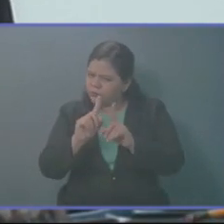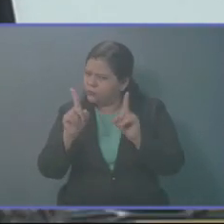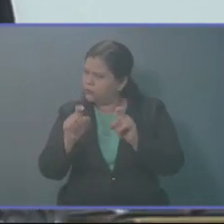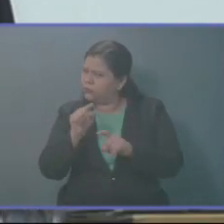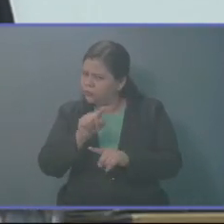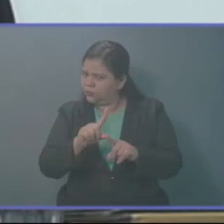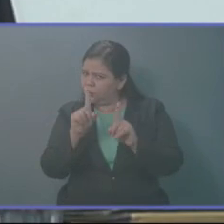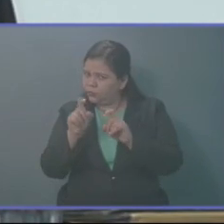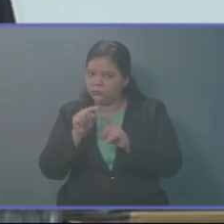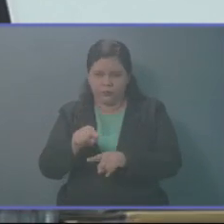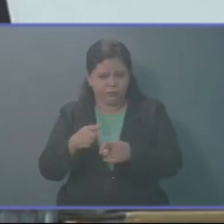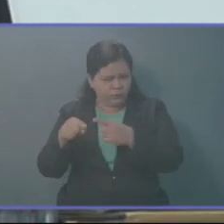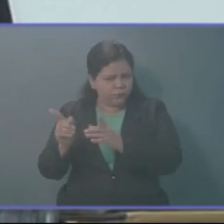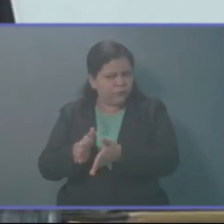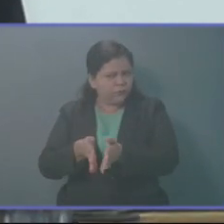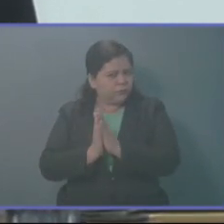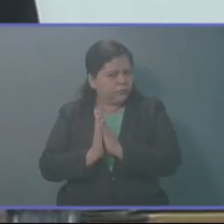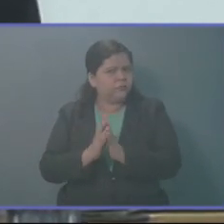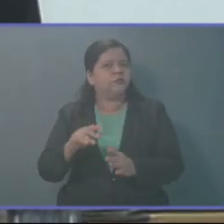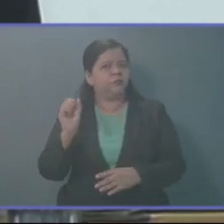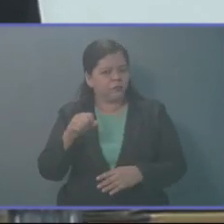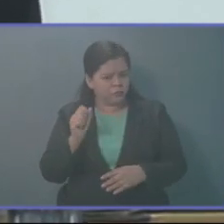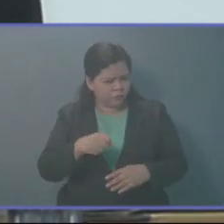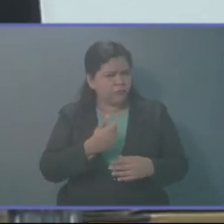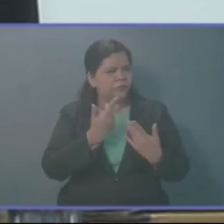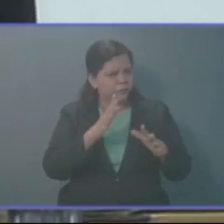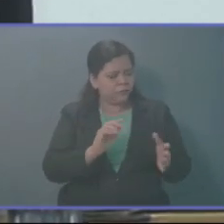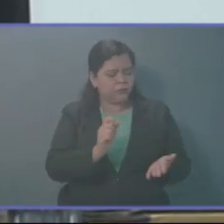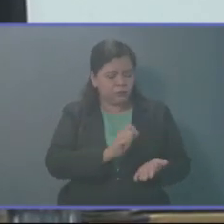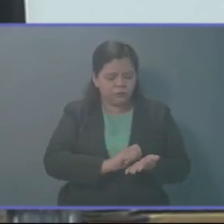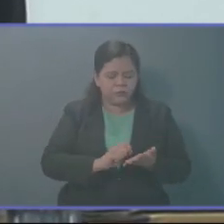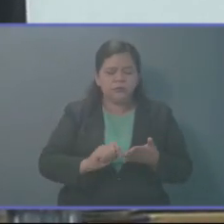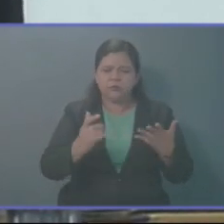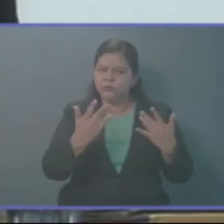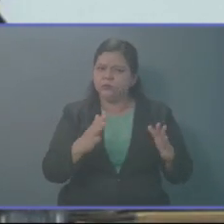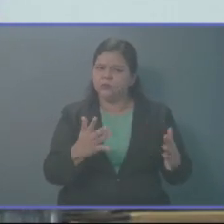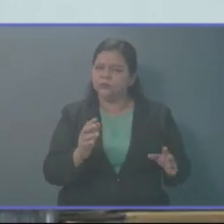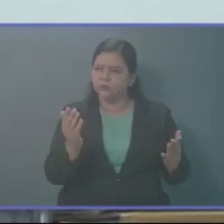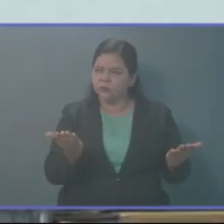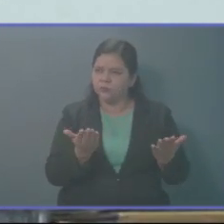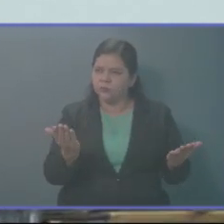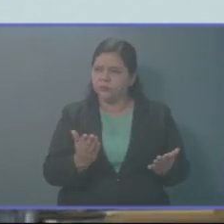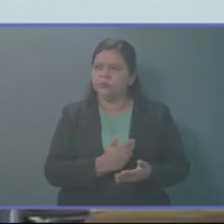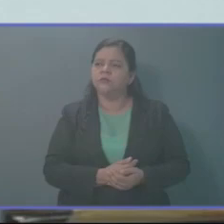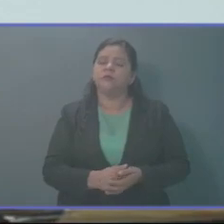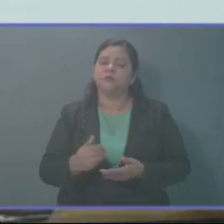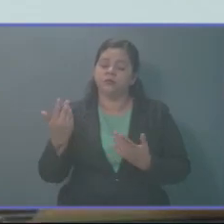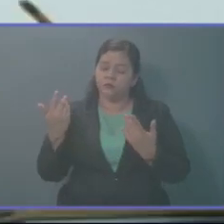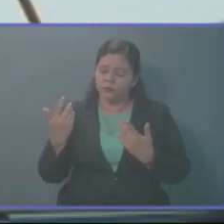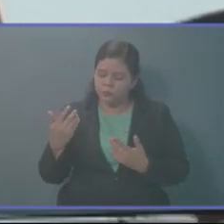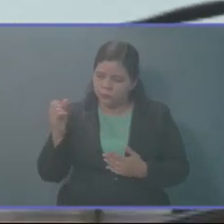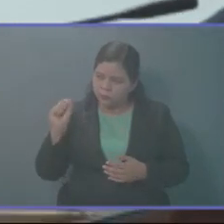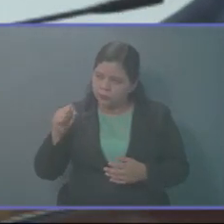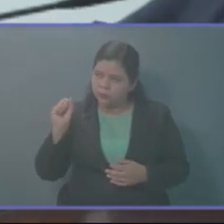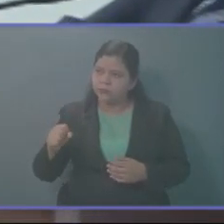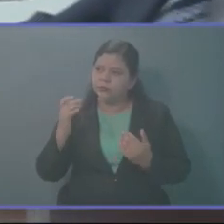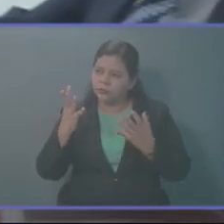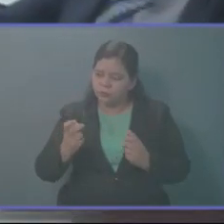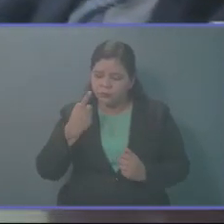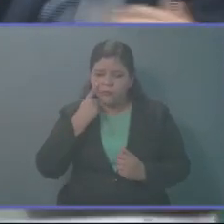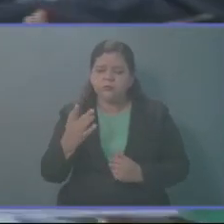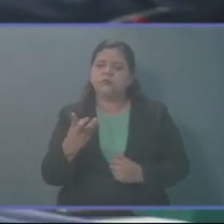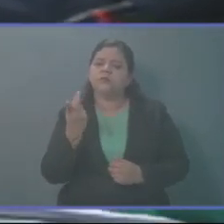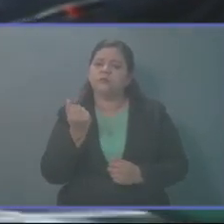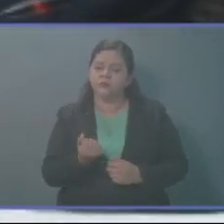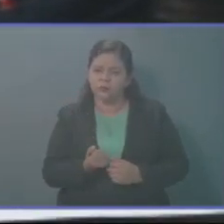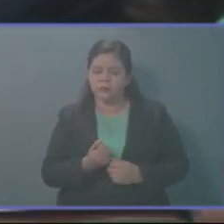comentaba al ahorita señor ministro estamos de haciendo la nota. Agricultura, Sí, porque lo estamos sería haciendo. bueno tener el alcance de Es correcto. la medida solamente